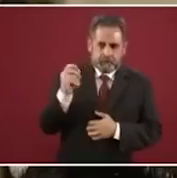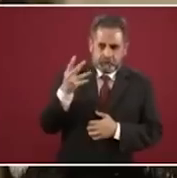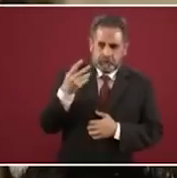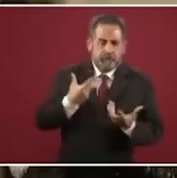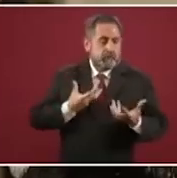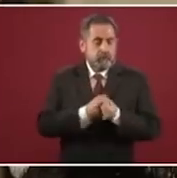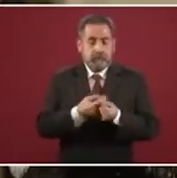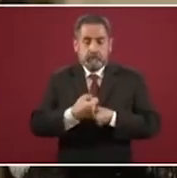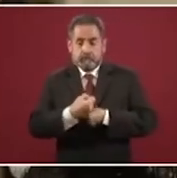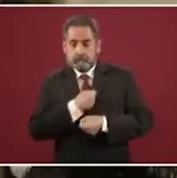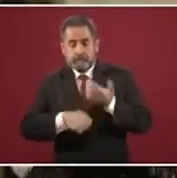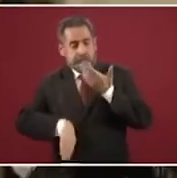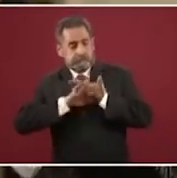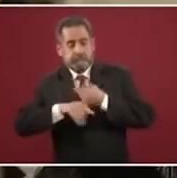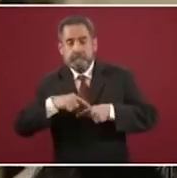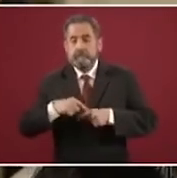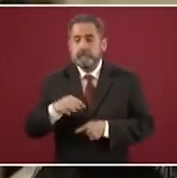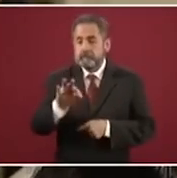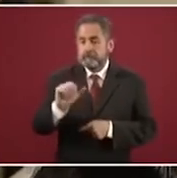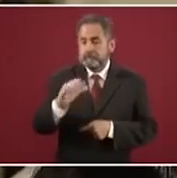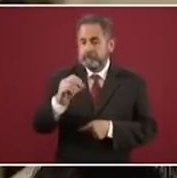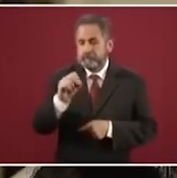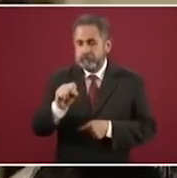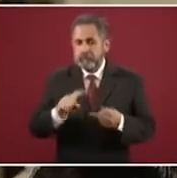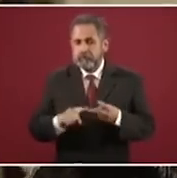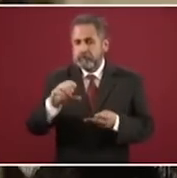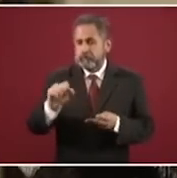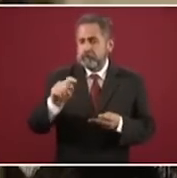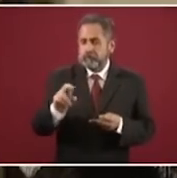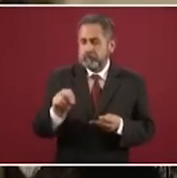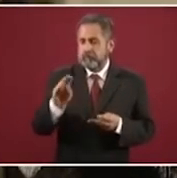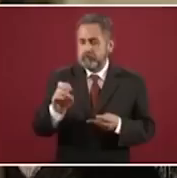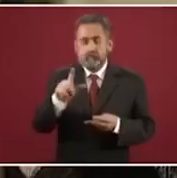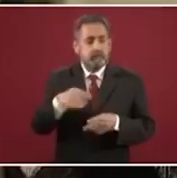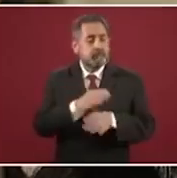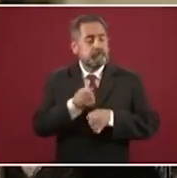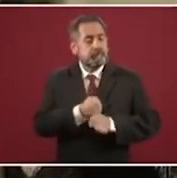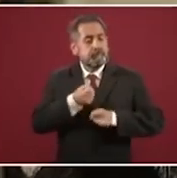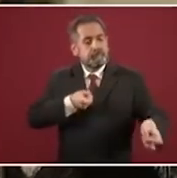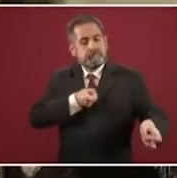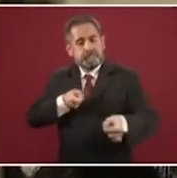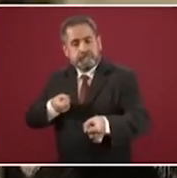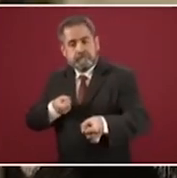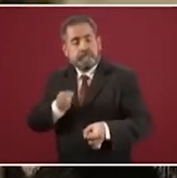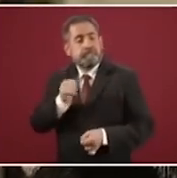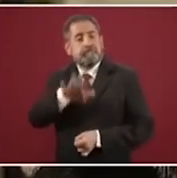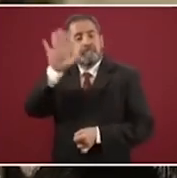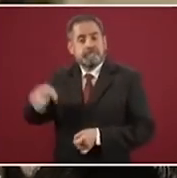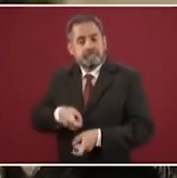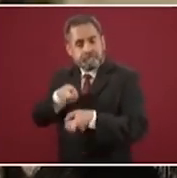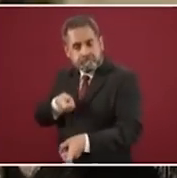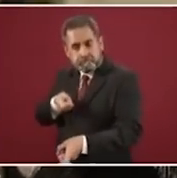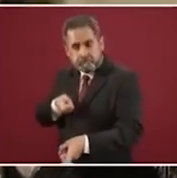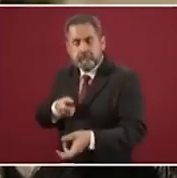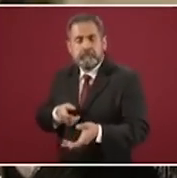la agresión de Falcón y de Castro Bustos, con metralleta en mano, nos iba a ejecutar.